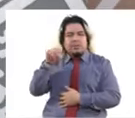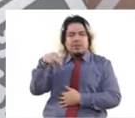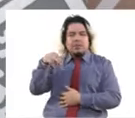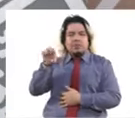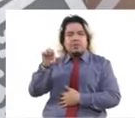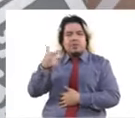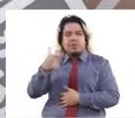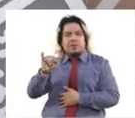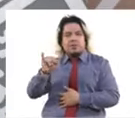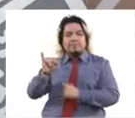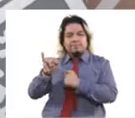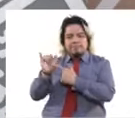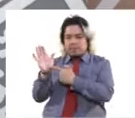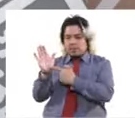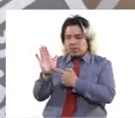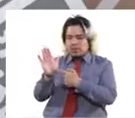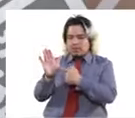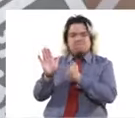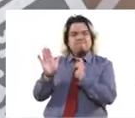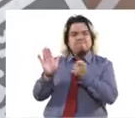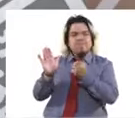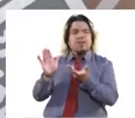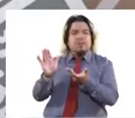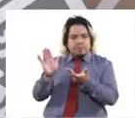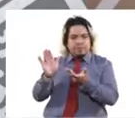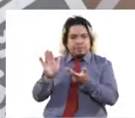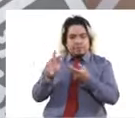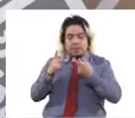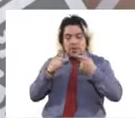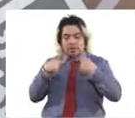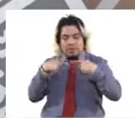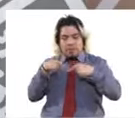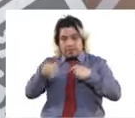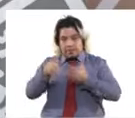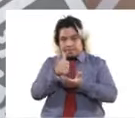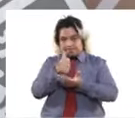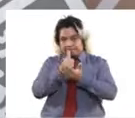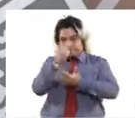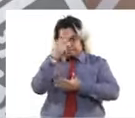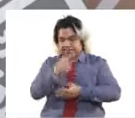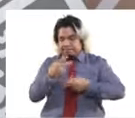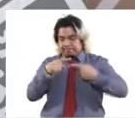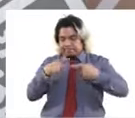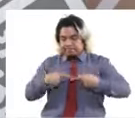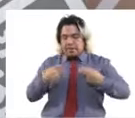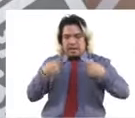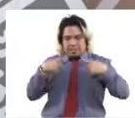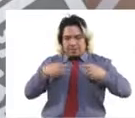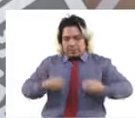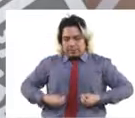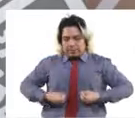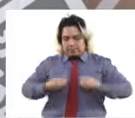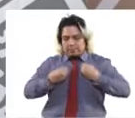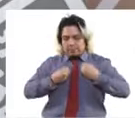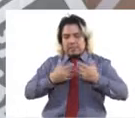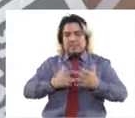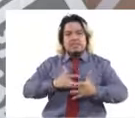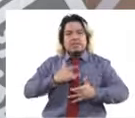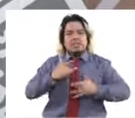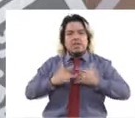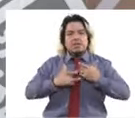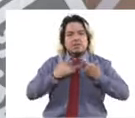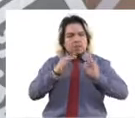INEGI que dice que los habitantes de la Ciudad de México ya perciben más